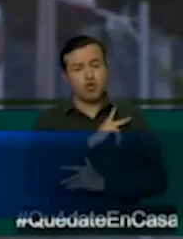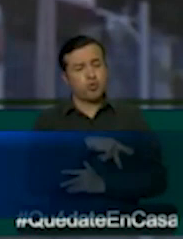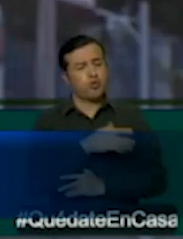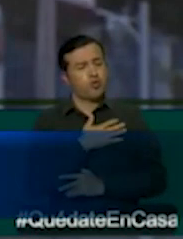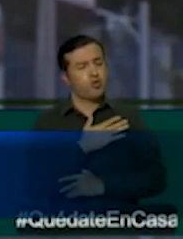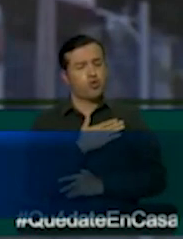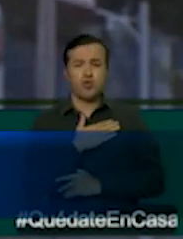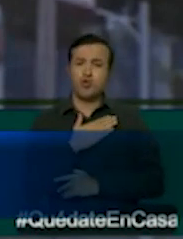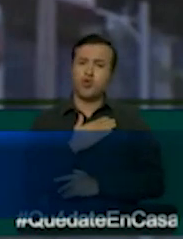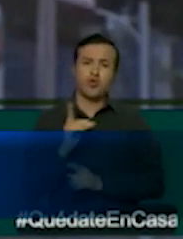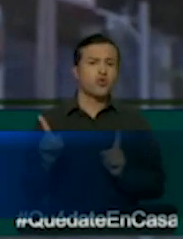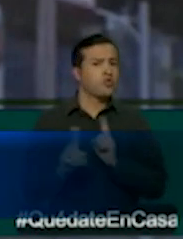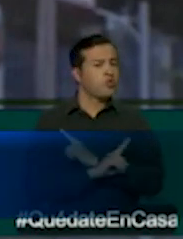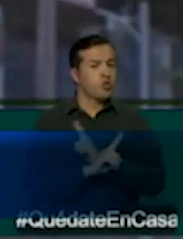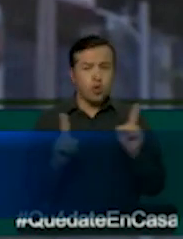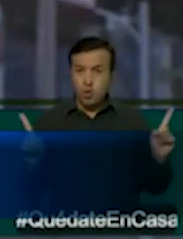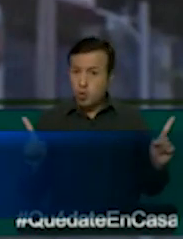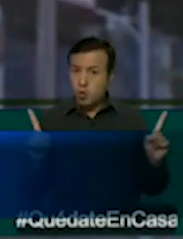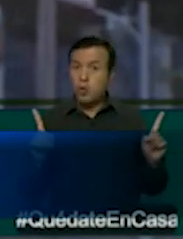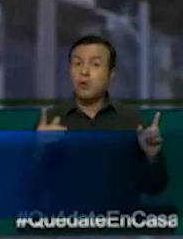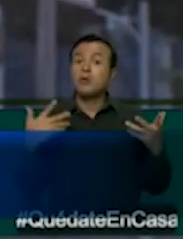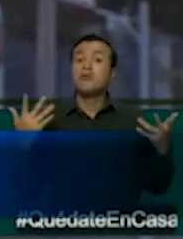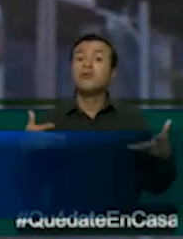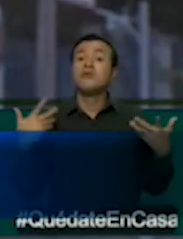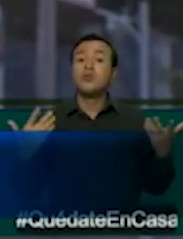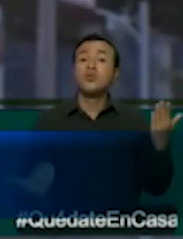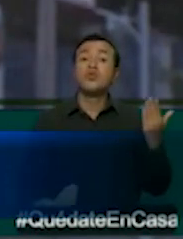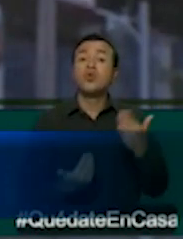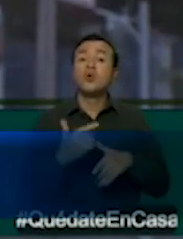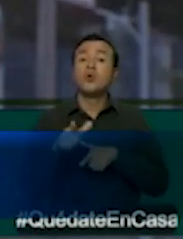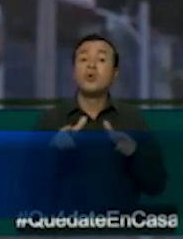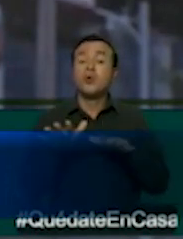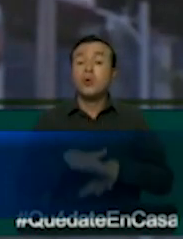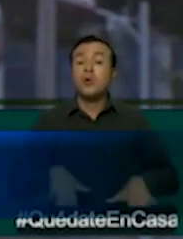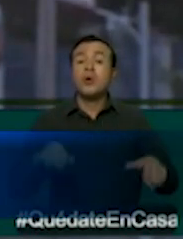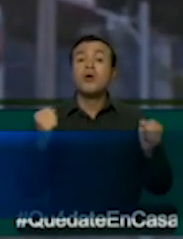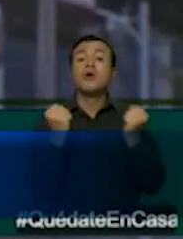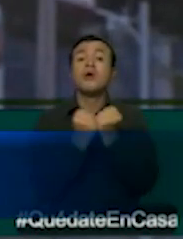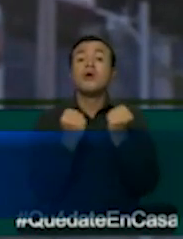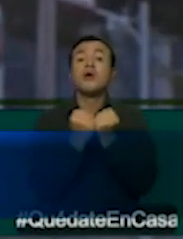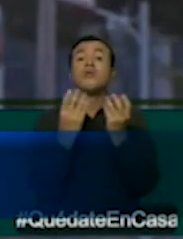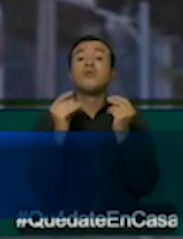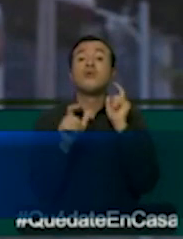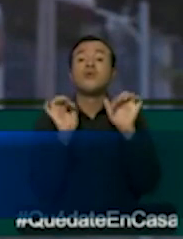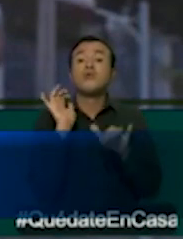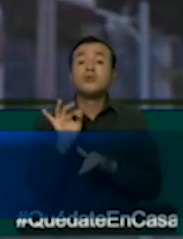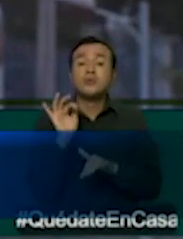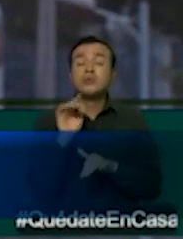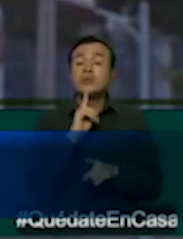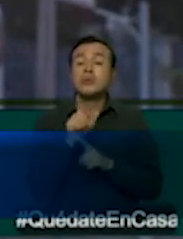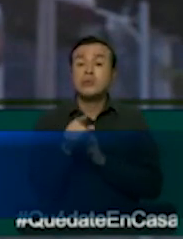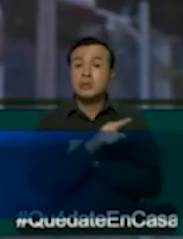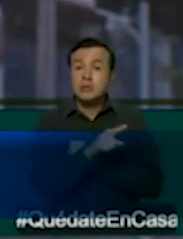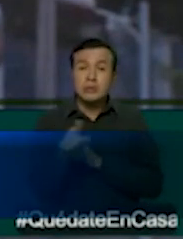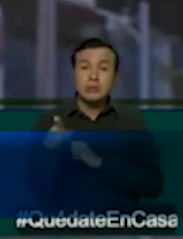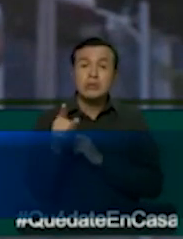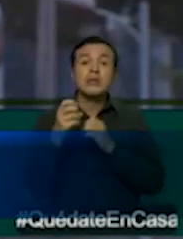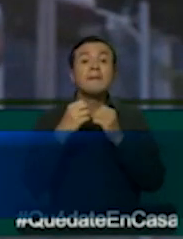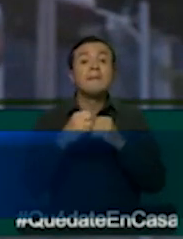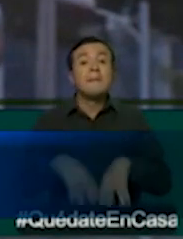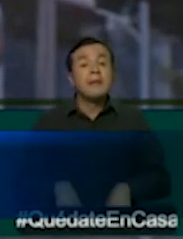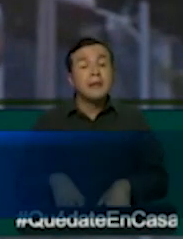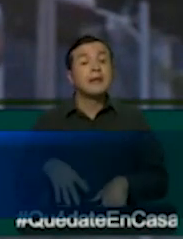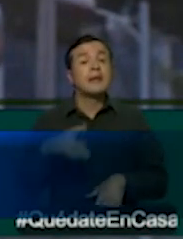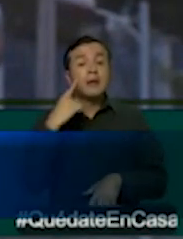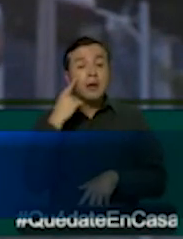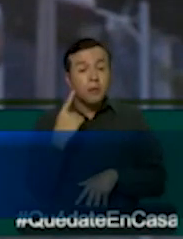las personas no pueden acudir a los laboratorios porque se crearía un nuevo lugar de aglomeración y las personas están desperdiciando